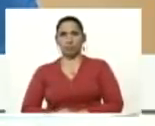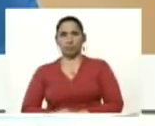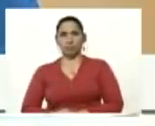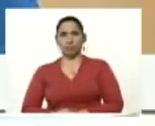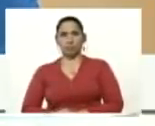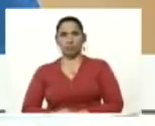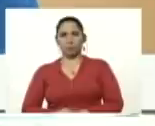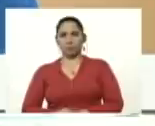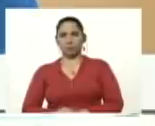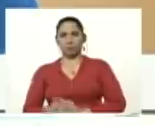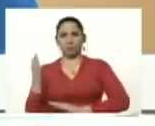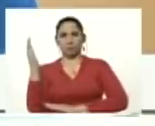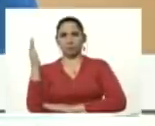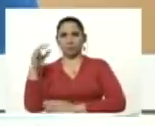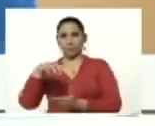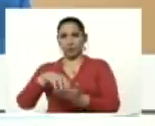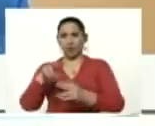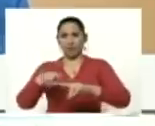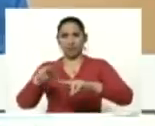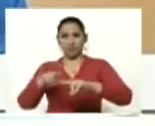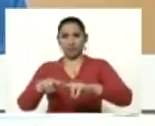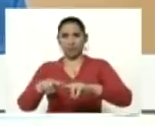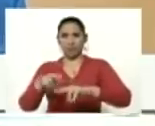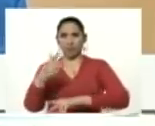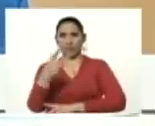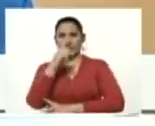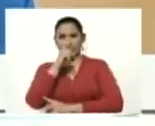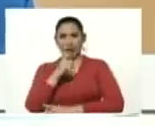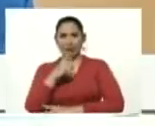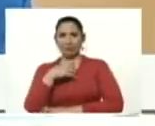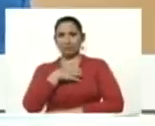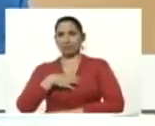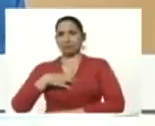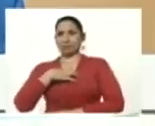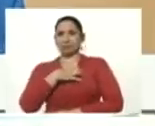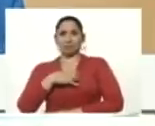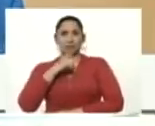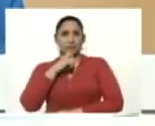Carora. Tenía una serie de complicaciones en su salud.